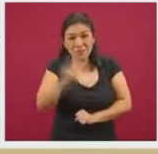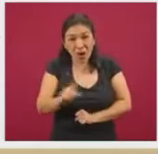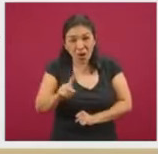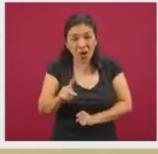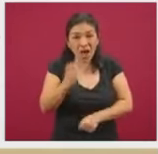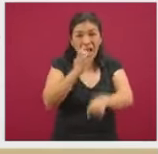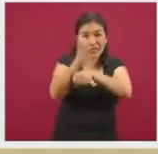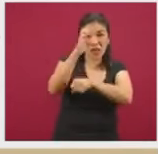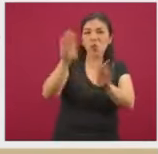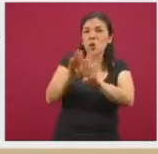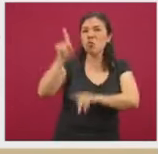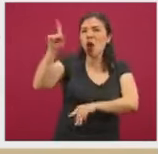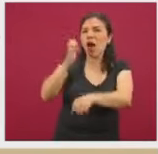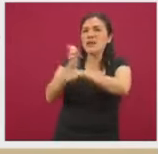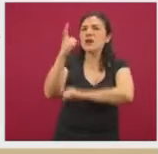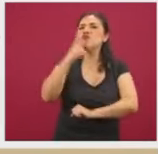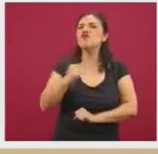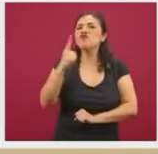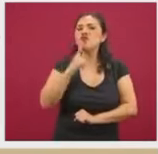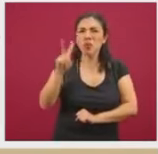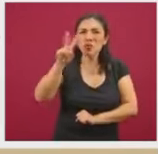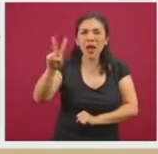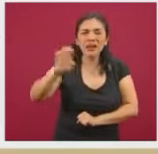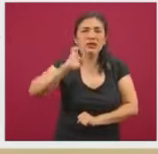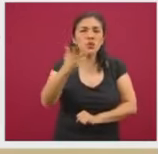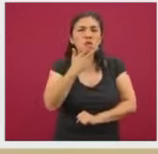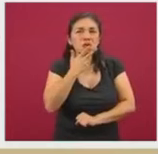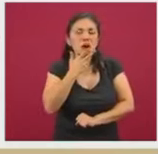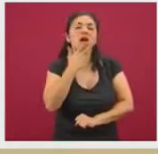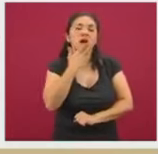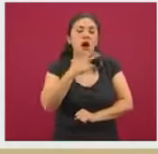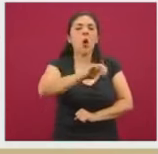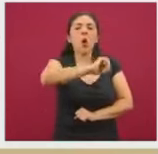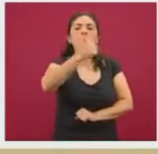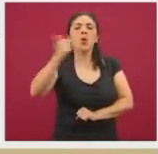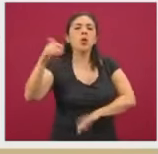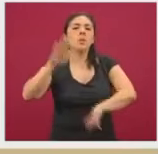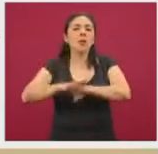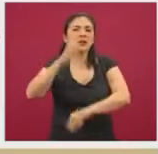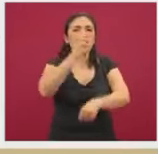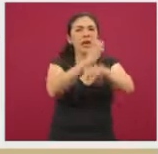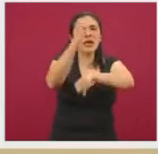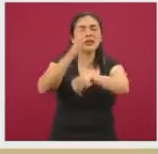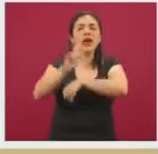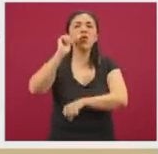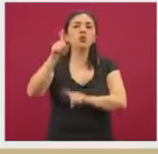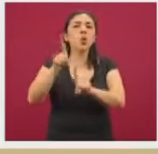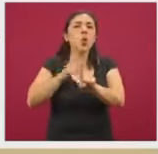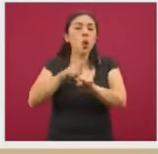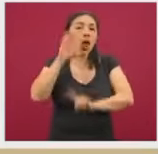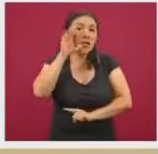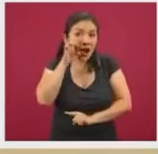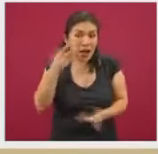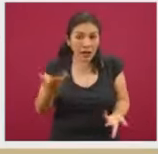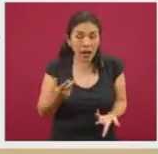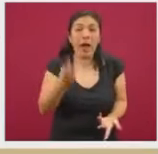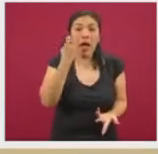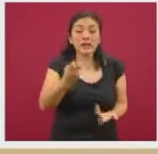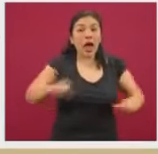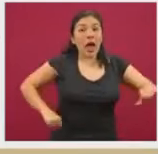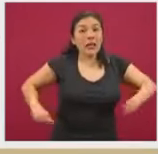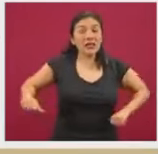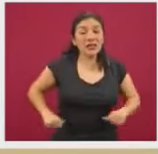un estado en rojo, por ejemplo, como lo es Chihuahua, y tenemos varias entidades federativas en naranja, pues bueno, las